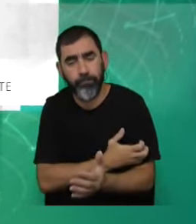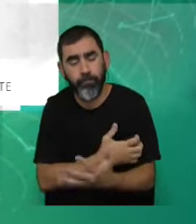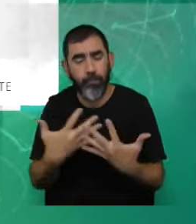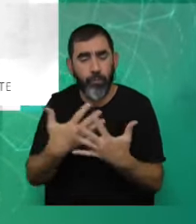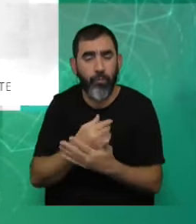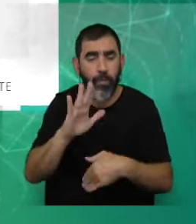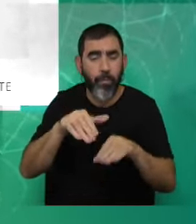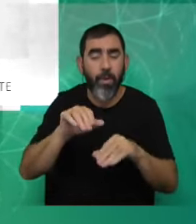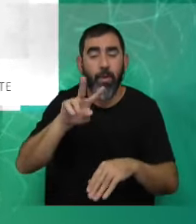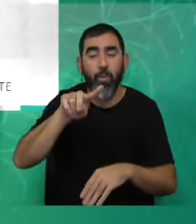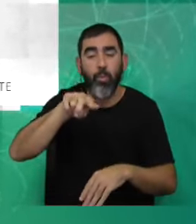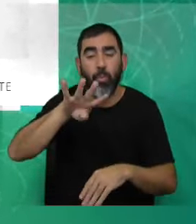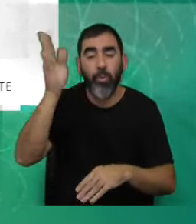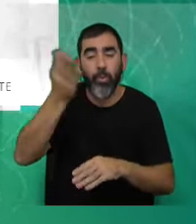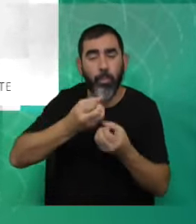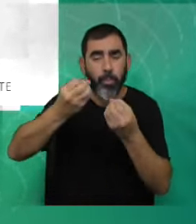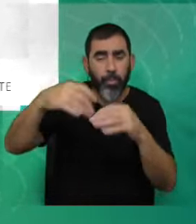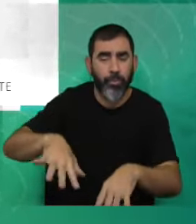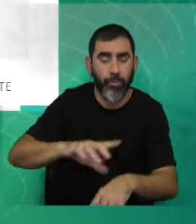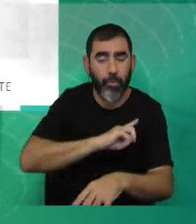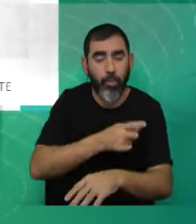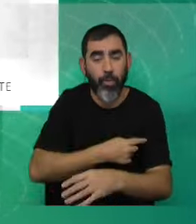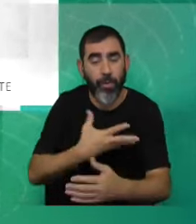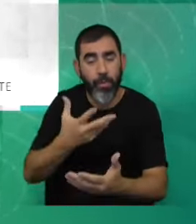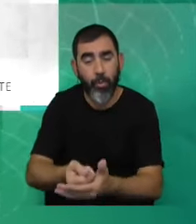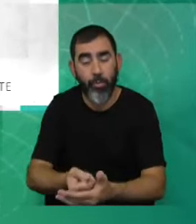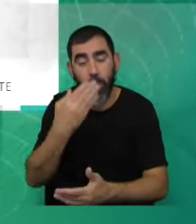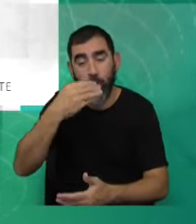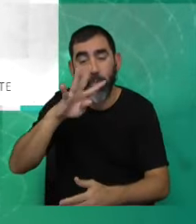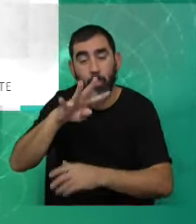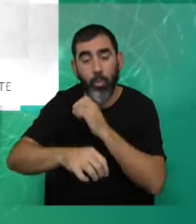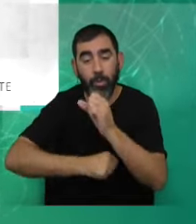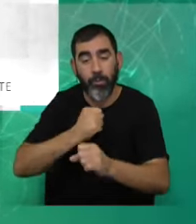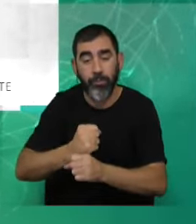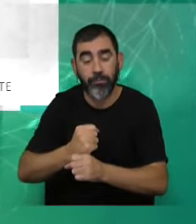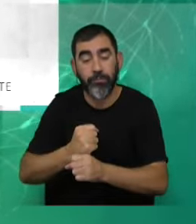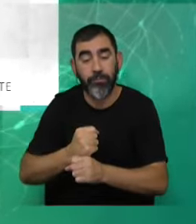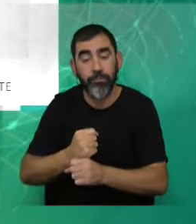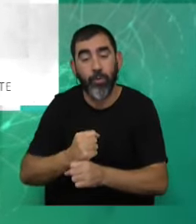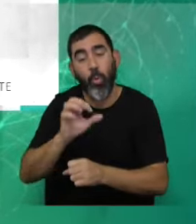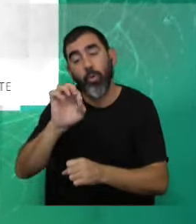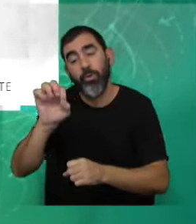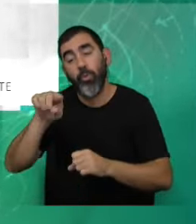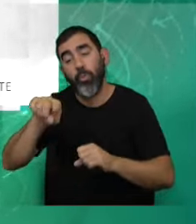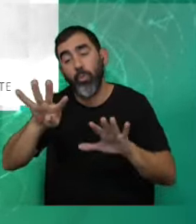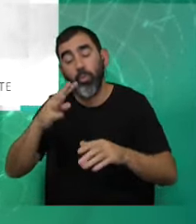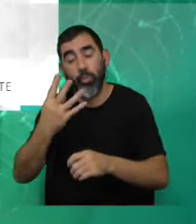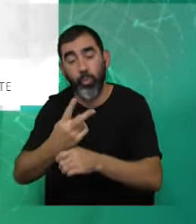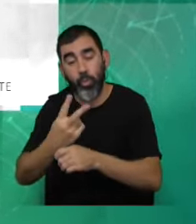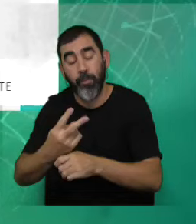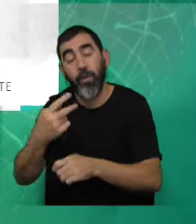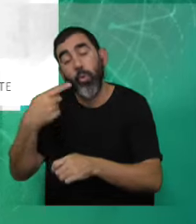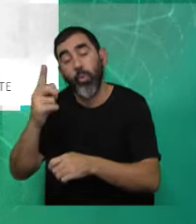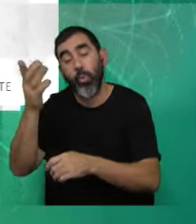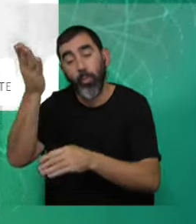golpeado con una caída de 2,4 por en sus ingresos en los últimos 4 años seguido por el segundo quintil con 0,9 por por el tercero